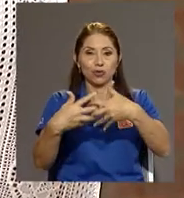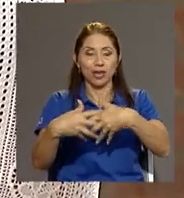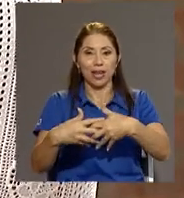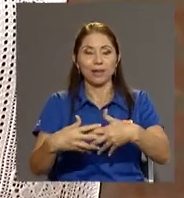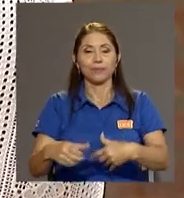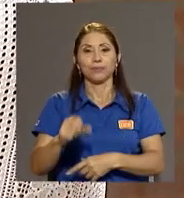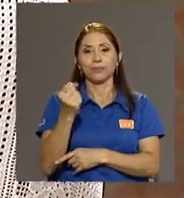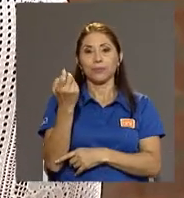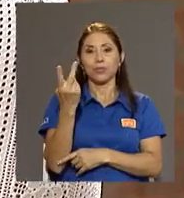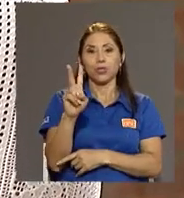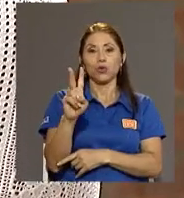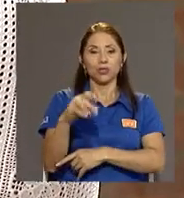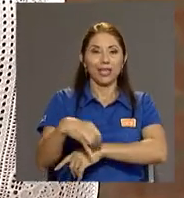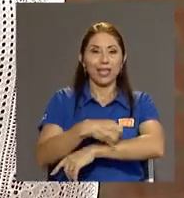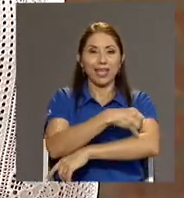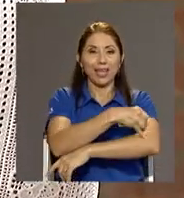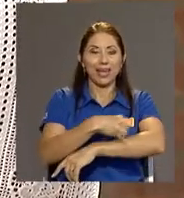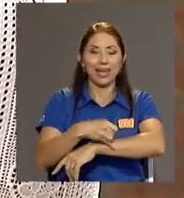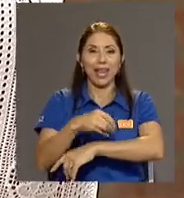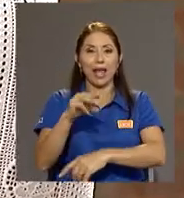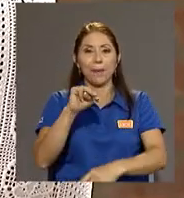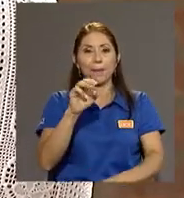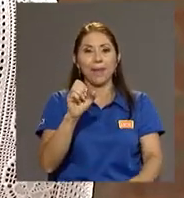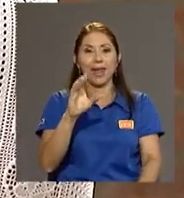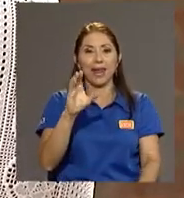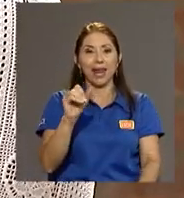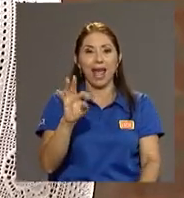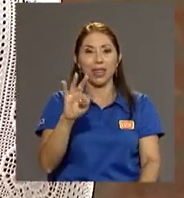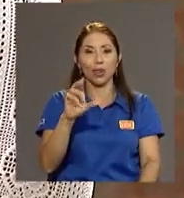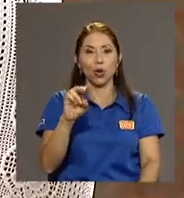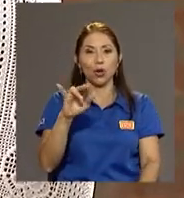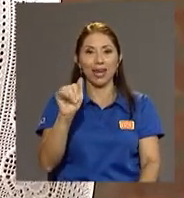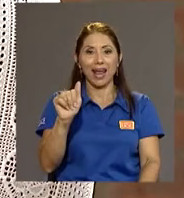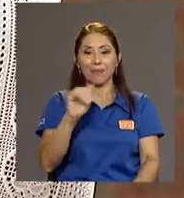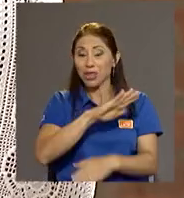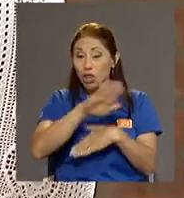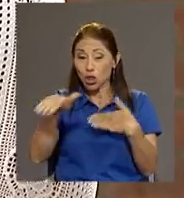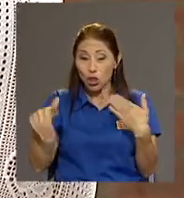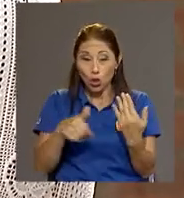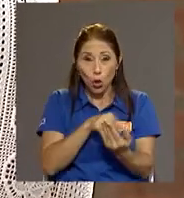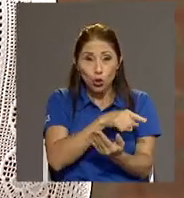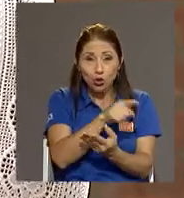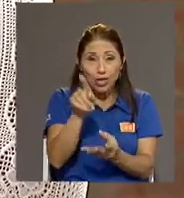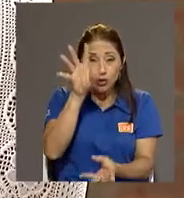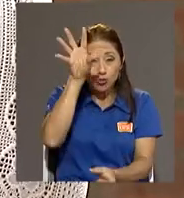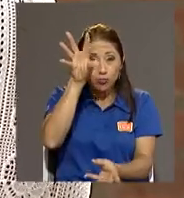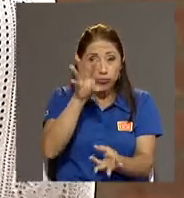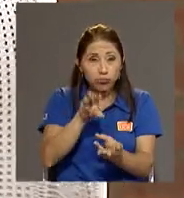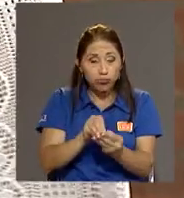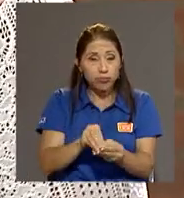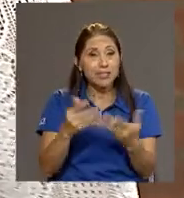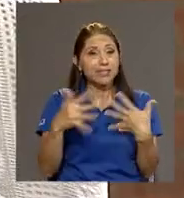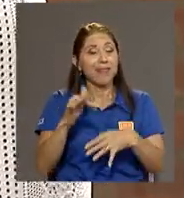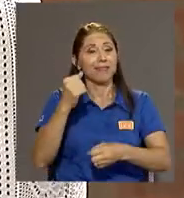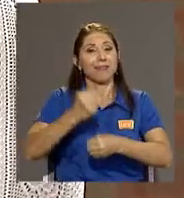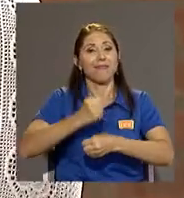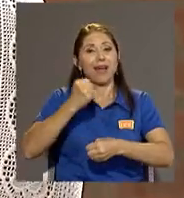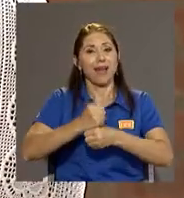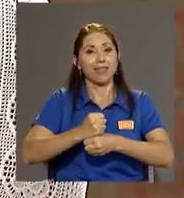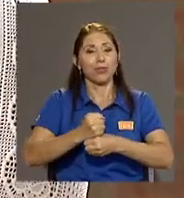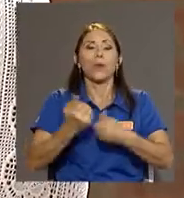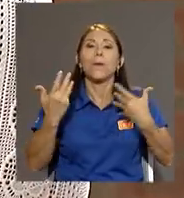y 12 en ingeniería mecatrónica. Y todos están trabajando. Todos lograron, más bien la